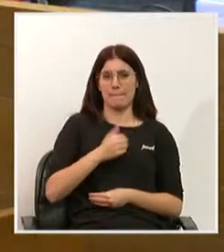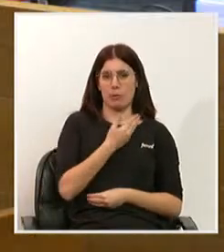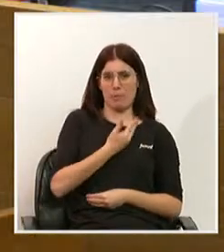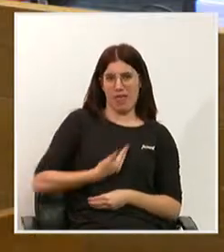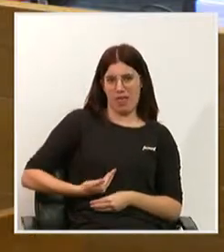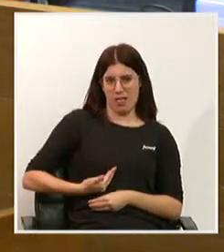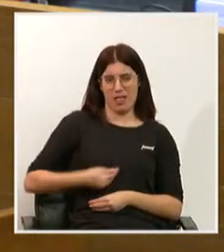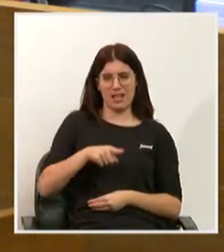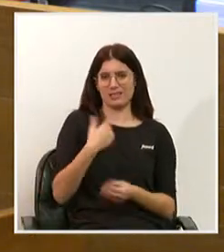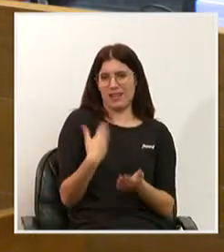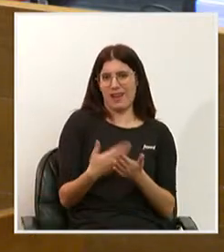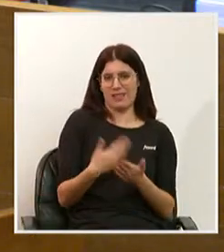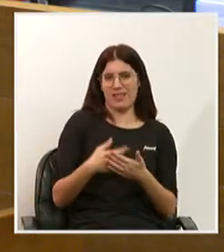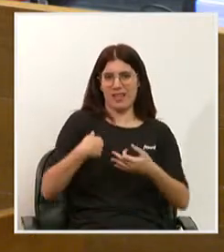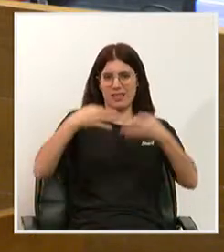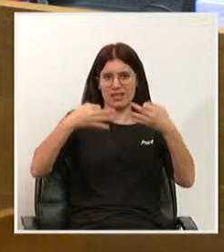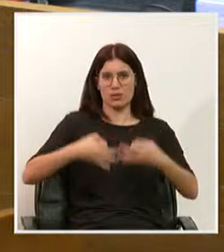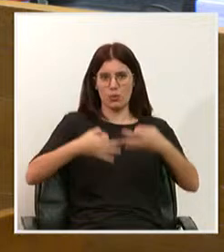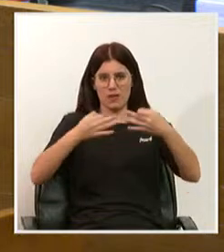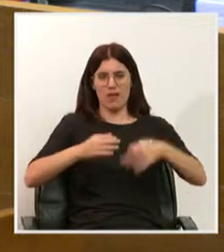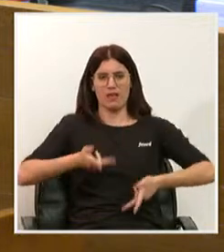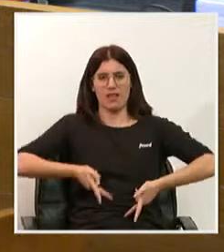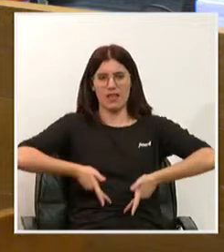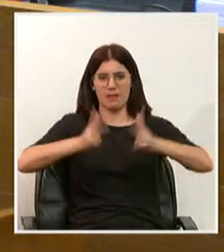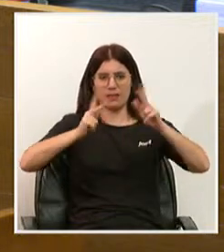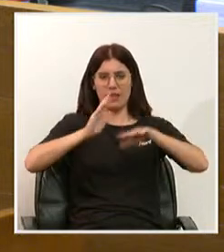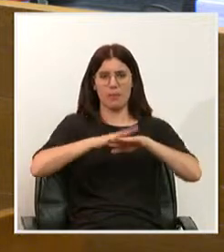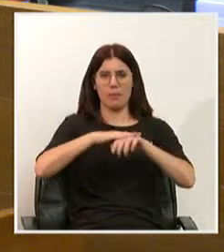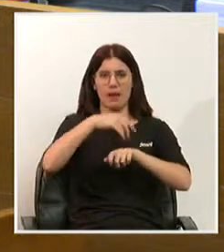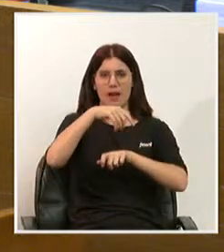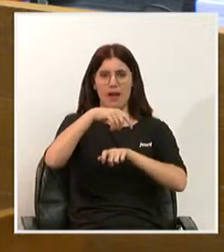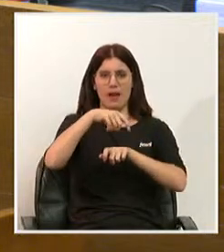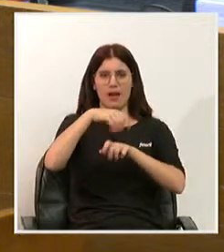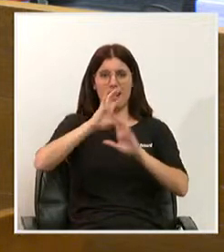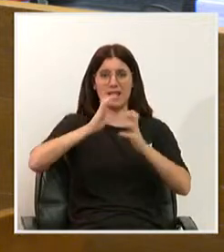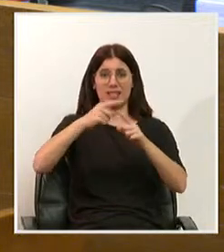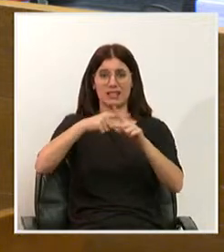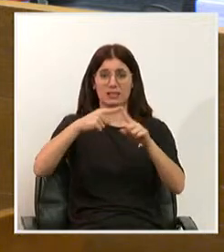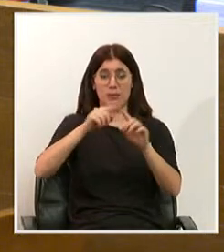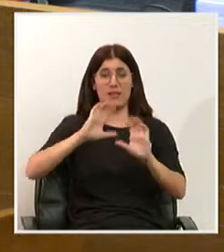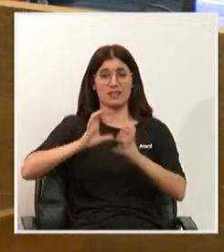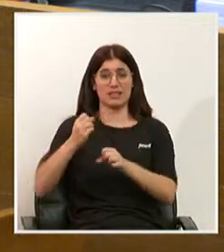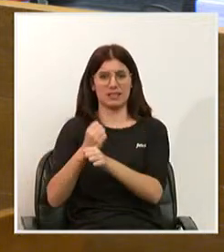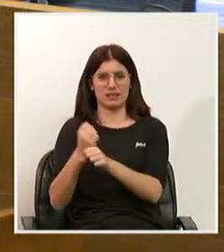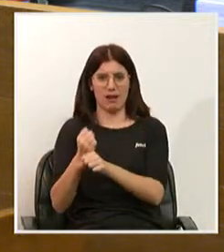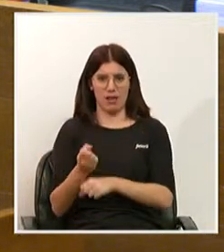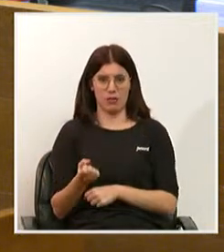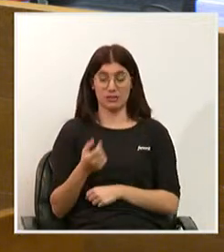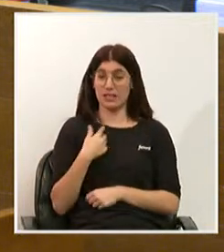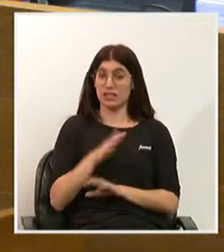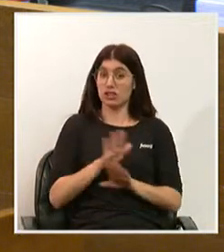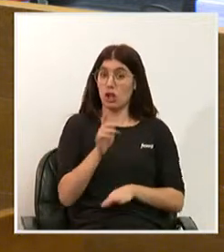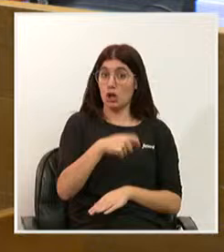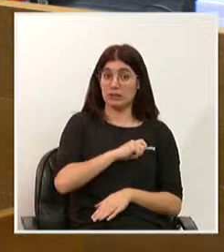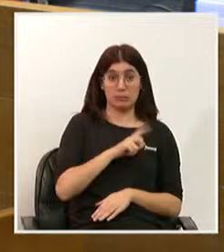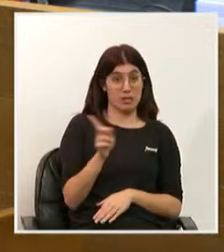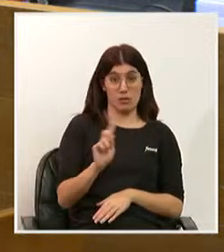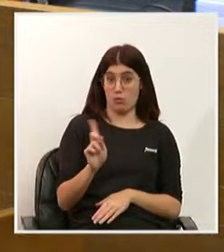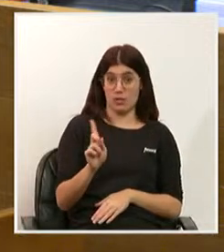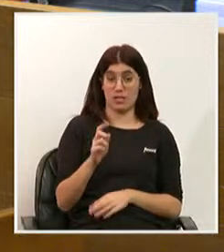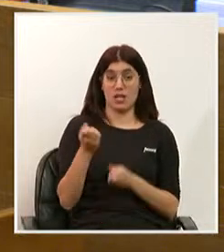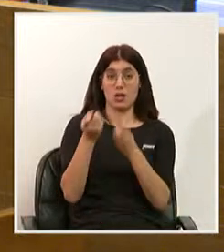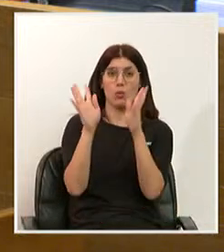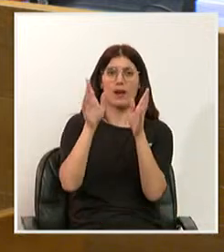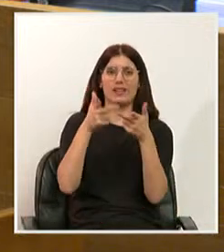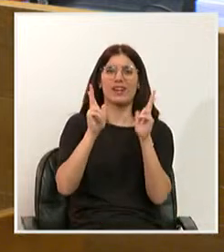mayor garante de seguridad y de libertad para las clases medias y trabajadoras y no solo en España en cualquiera de las